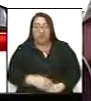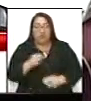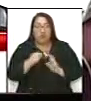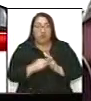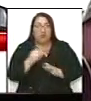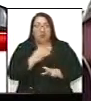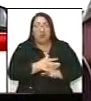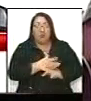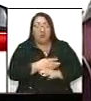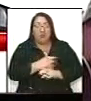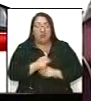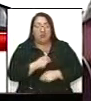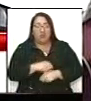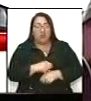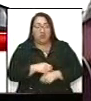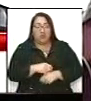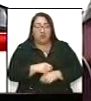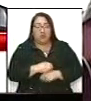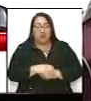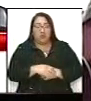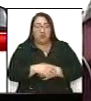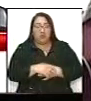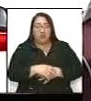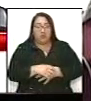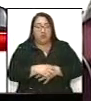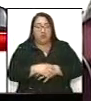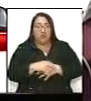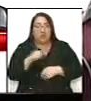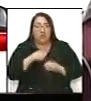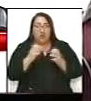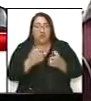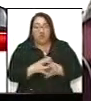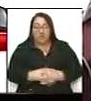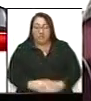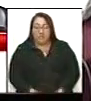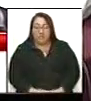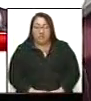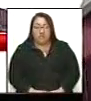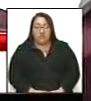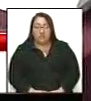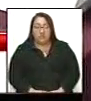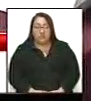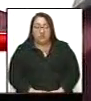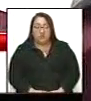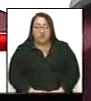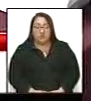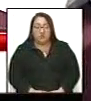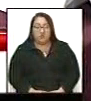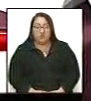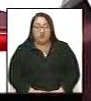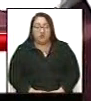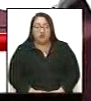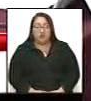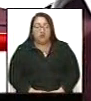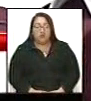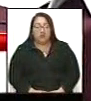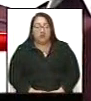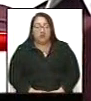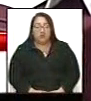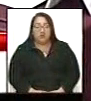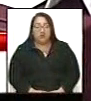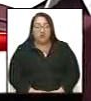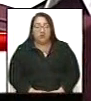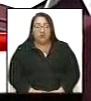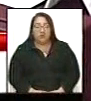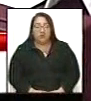comienzo del periodo de este Congreso, en el mes de octubre, que fue estructurado